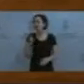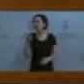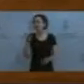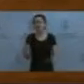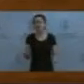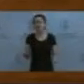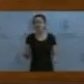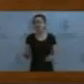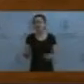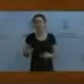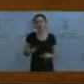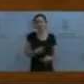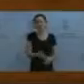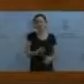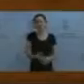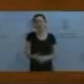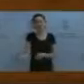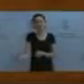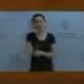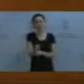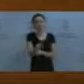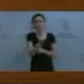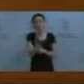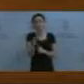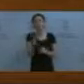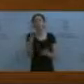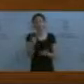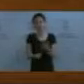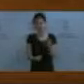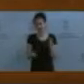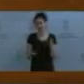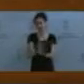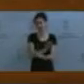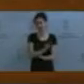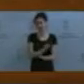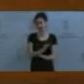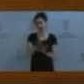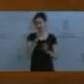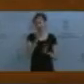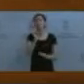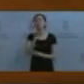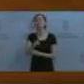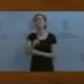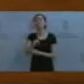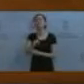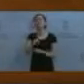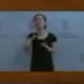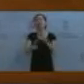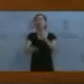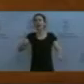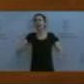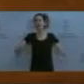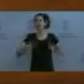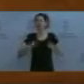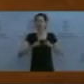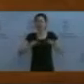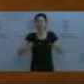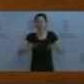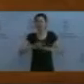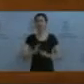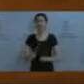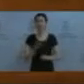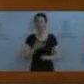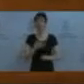un desprecio al Partido Popular, pero se está equivocando, está despreciando a los asturianos. Quiere despreciar al Partido